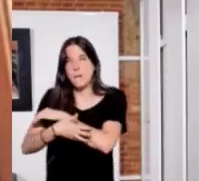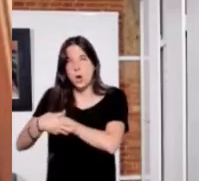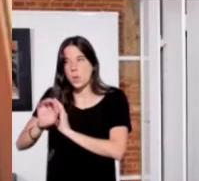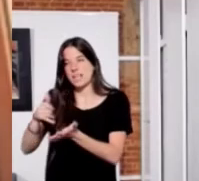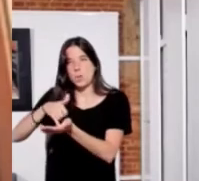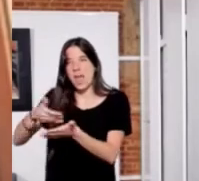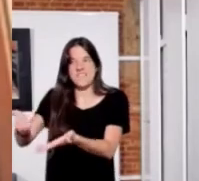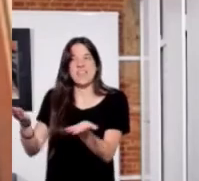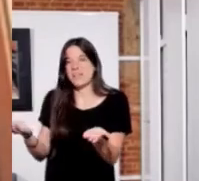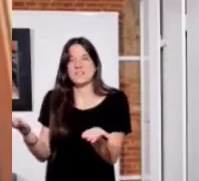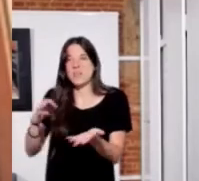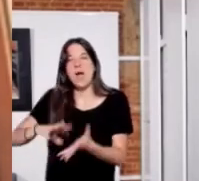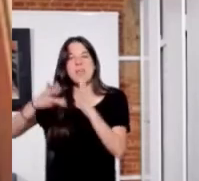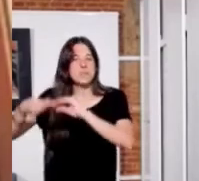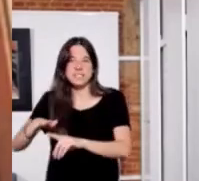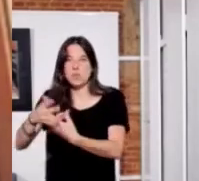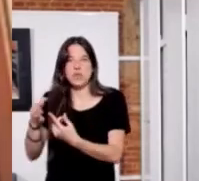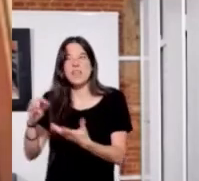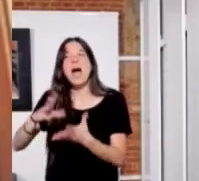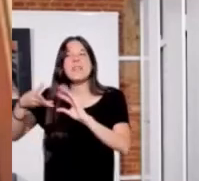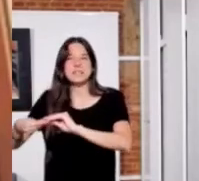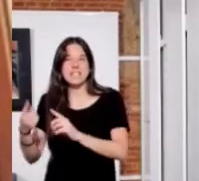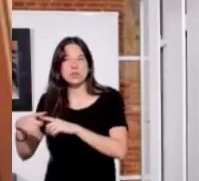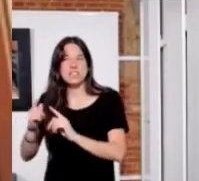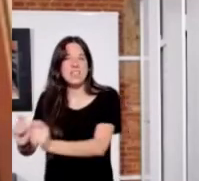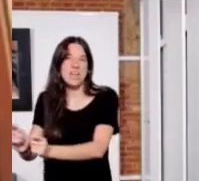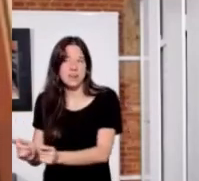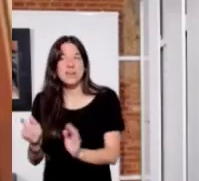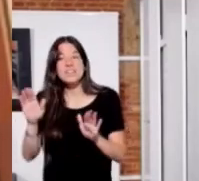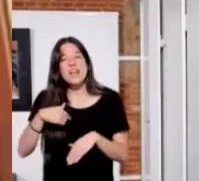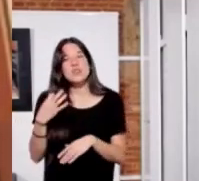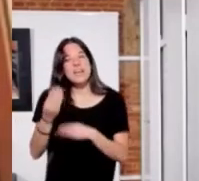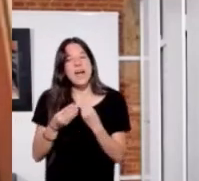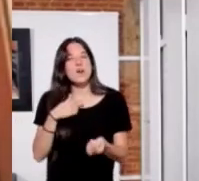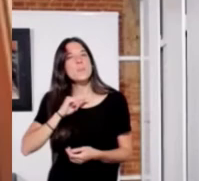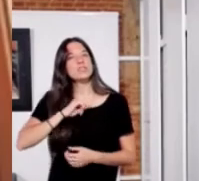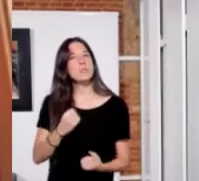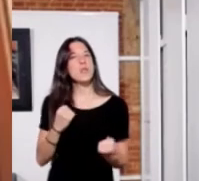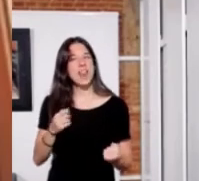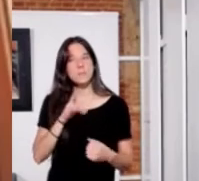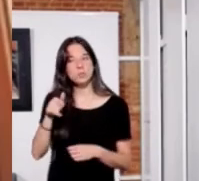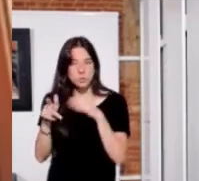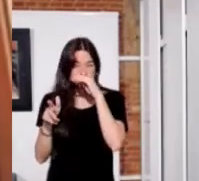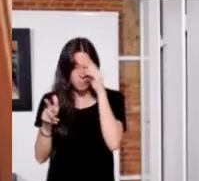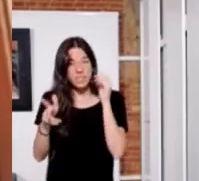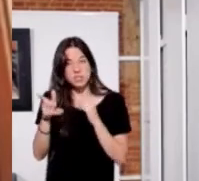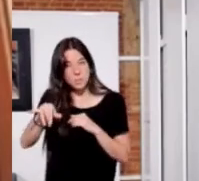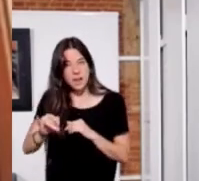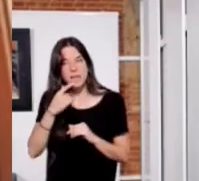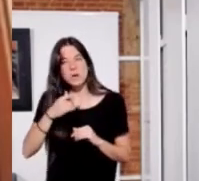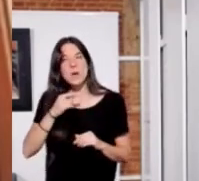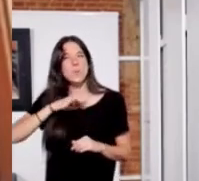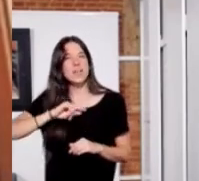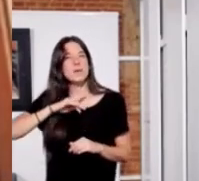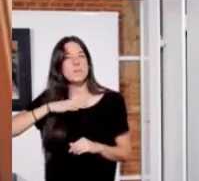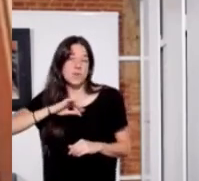vulnerabilidad, adaptarse a lo que le den. Y yo lo que estoy haciendo es empoderarlo en que usted tiene derechos también a estar insatisfecho con el trabajo del